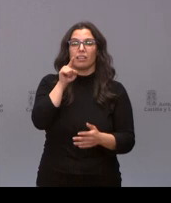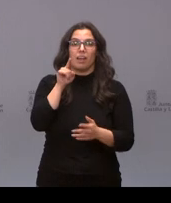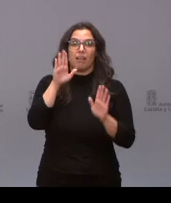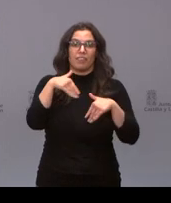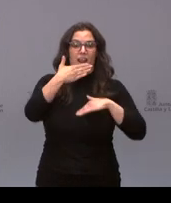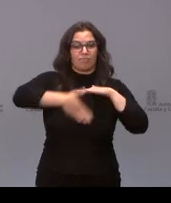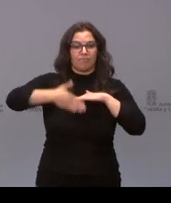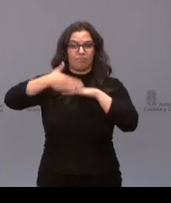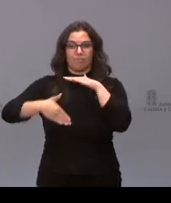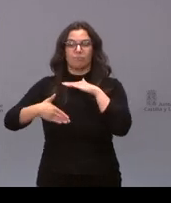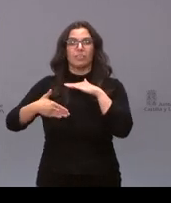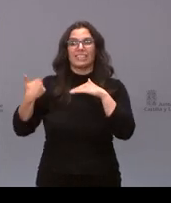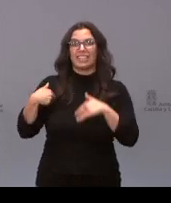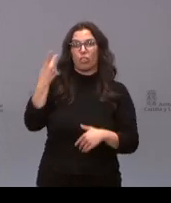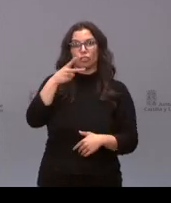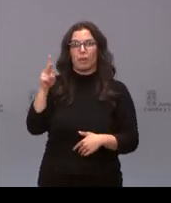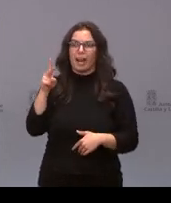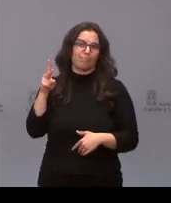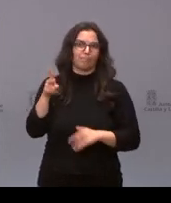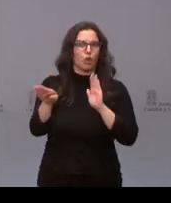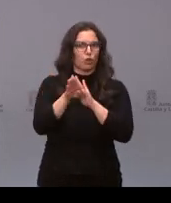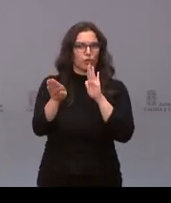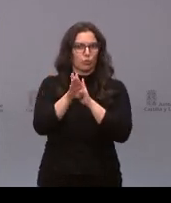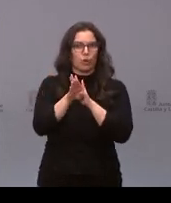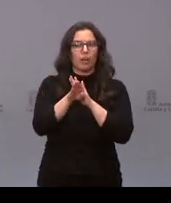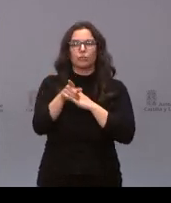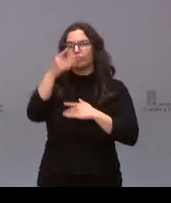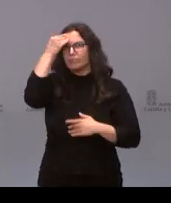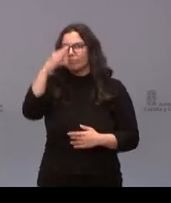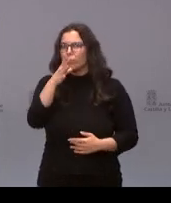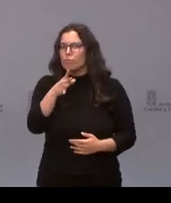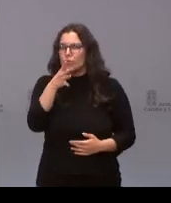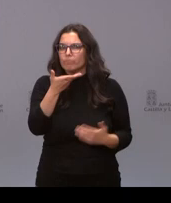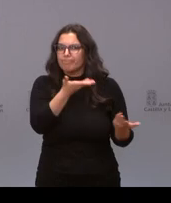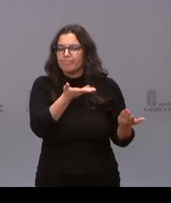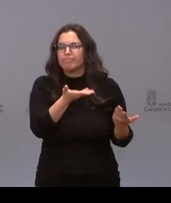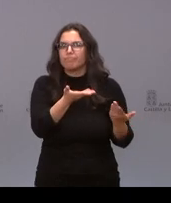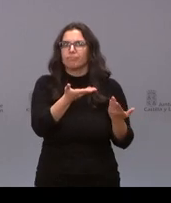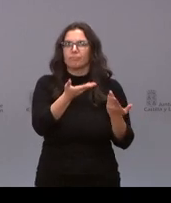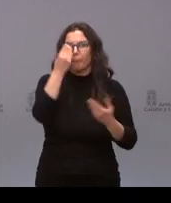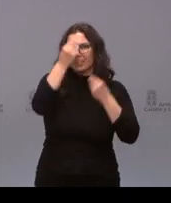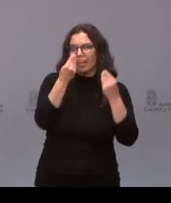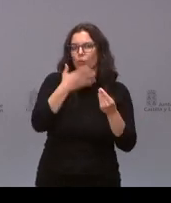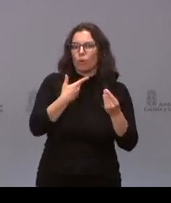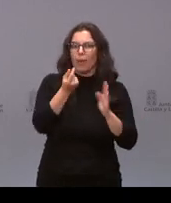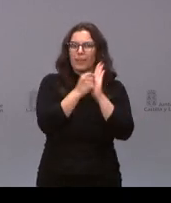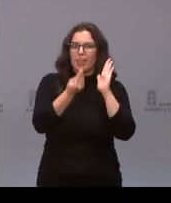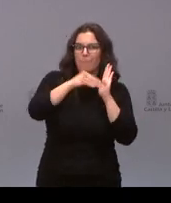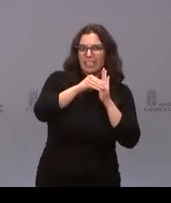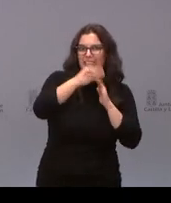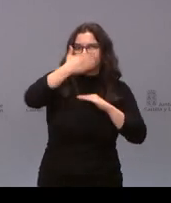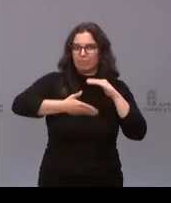14 días después y quería saber si tienen una idea de qué es lo que está sucediendo esta localidad y si se está planteando alguna medida adicional